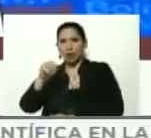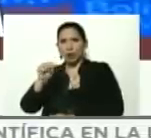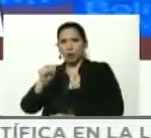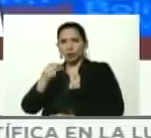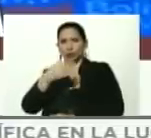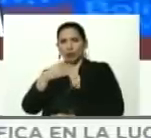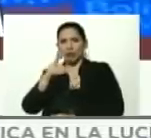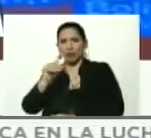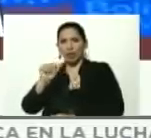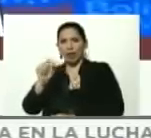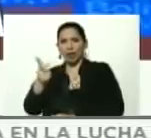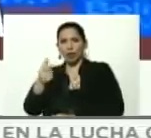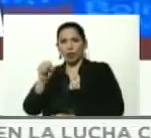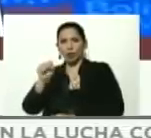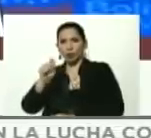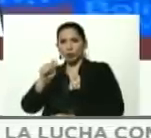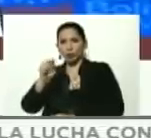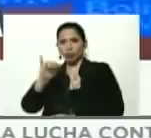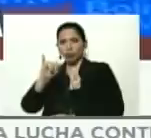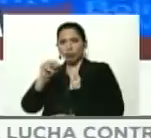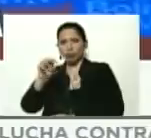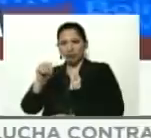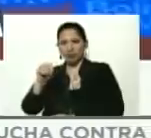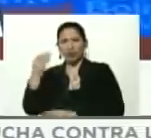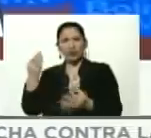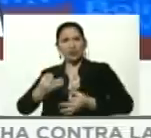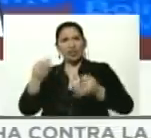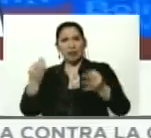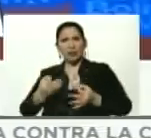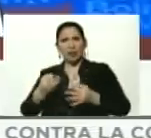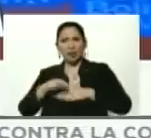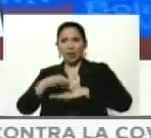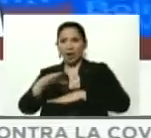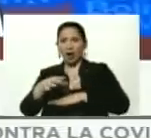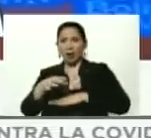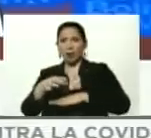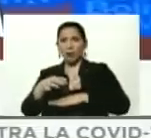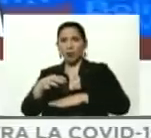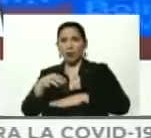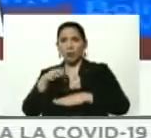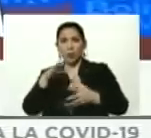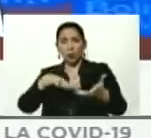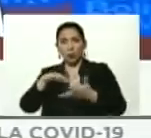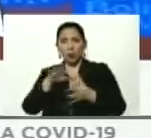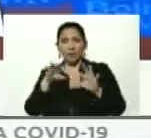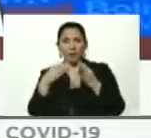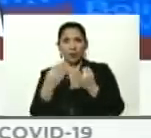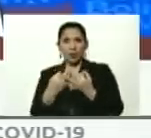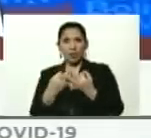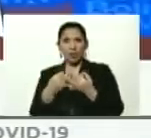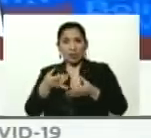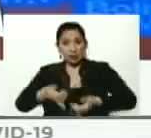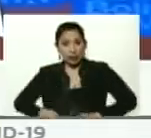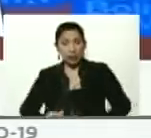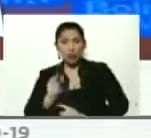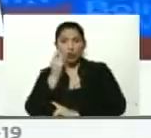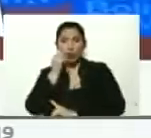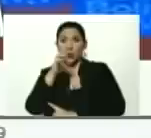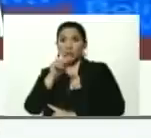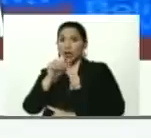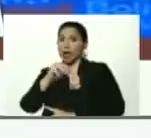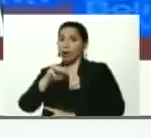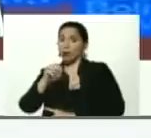Siempre tratamos de dejar los asuntos familiares y personales de lado, pero en este caso, el hijo de Ramos Alud